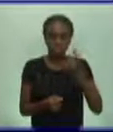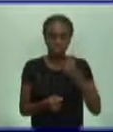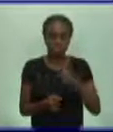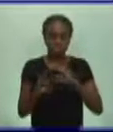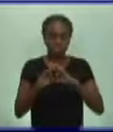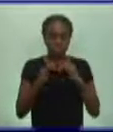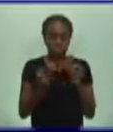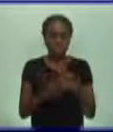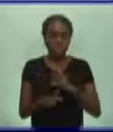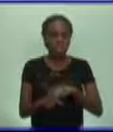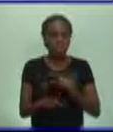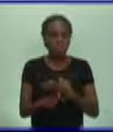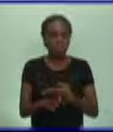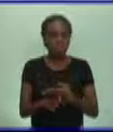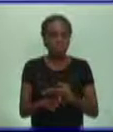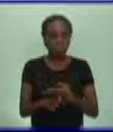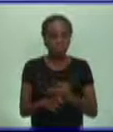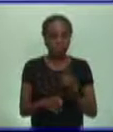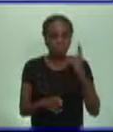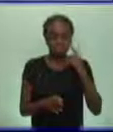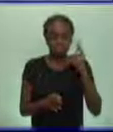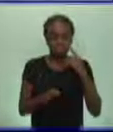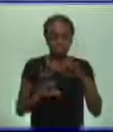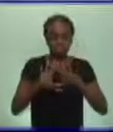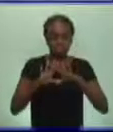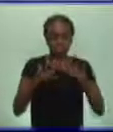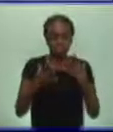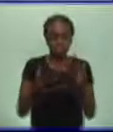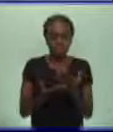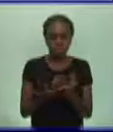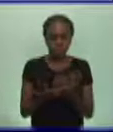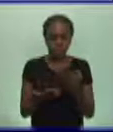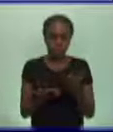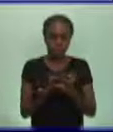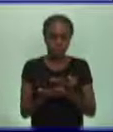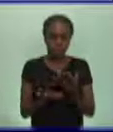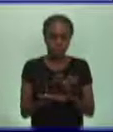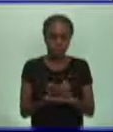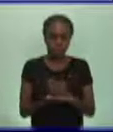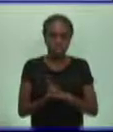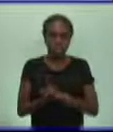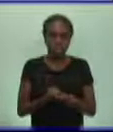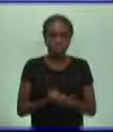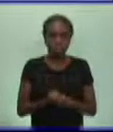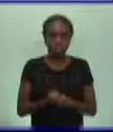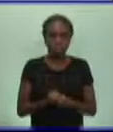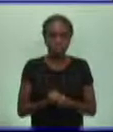revisen todo lo que han escrito hoy en nuestro encuentro.